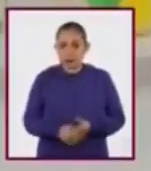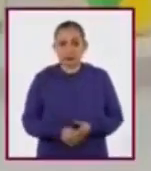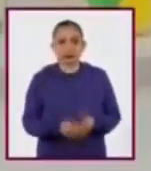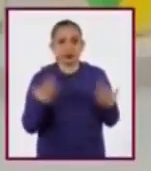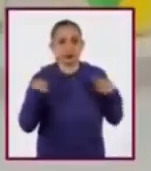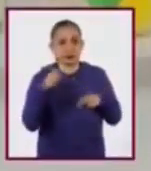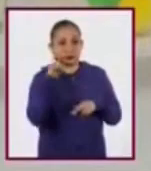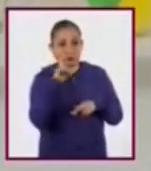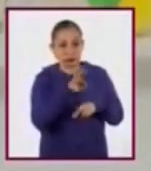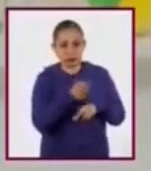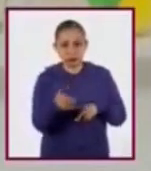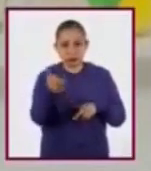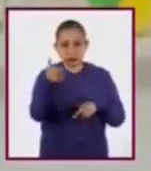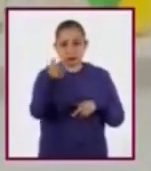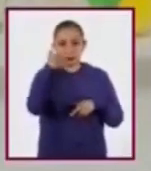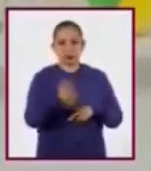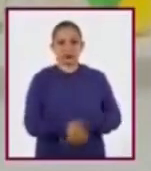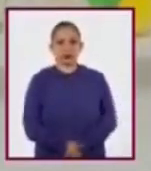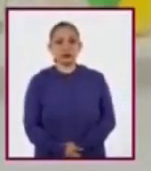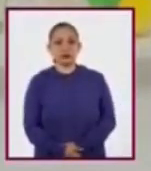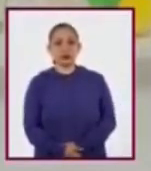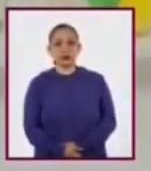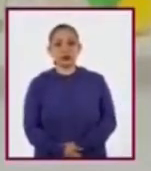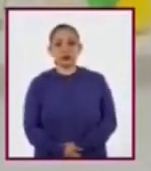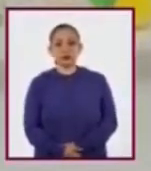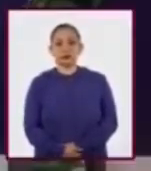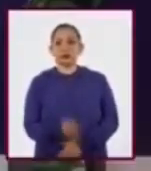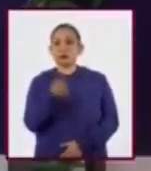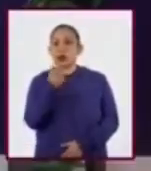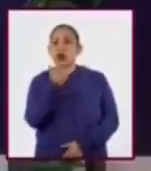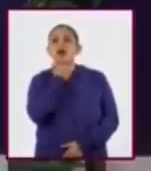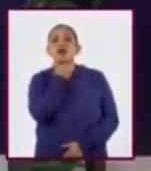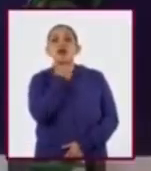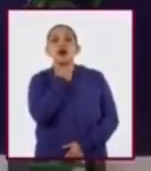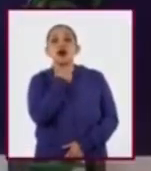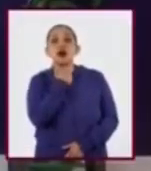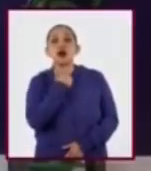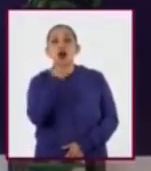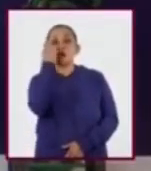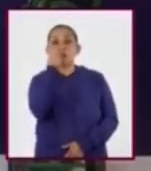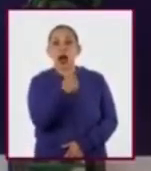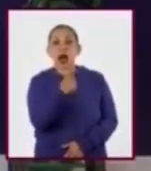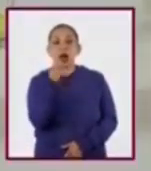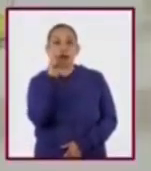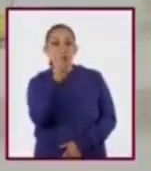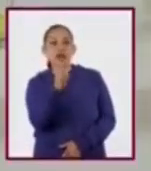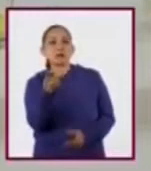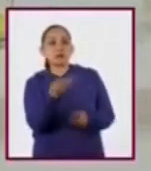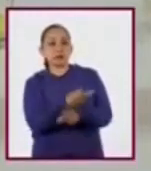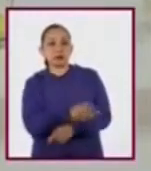Maestra, ¿lo puede encender, por favor? Claro. Le agregamos un poco de alcohol para que podamos hacer la reacción.